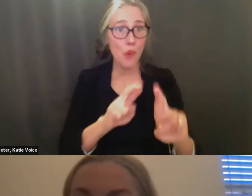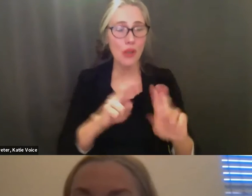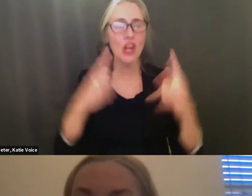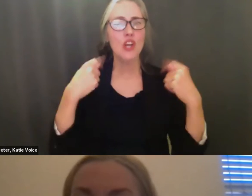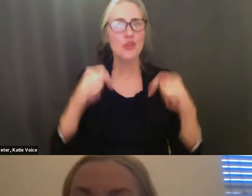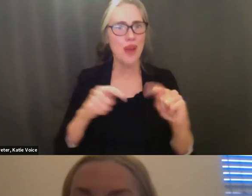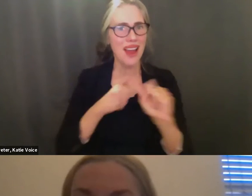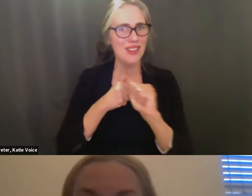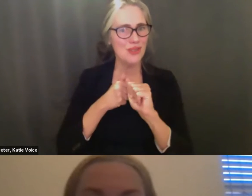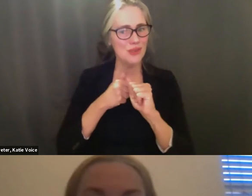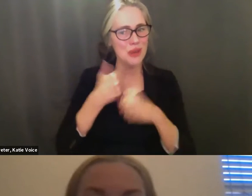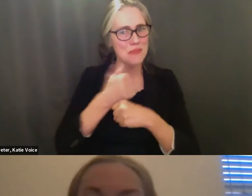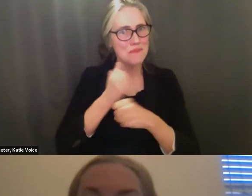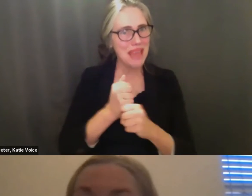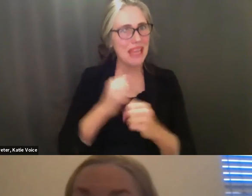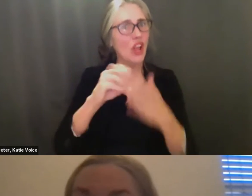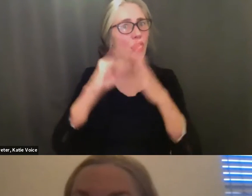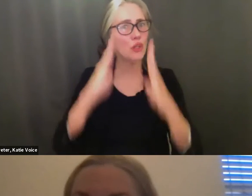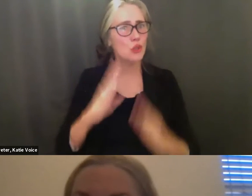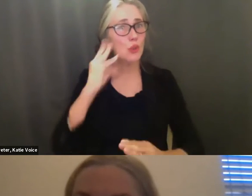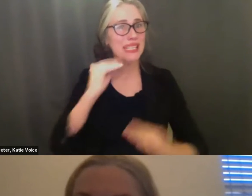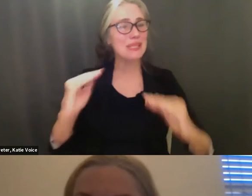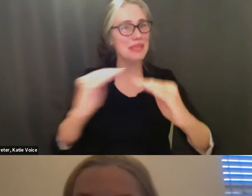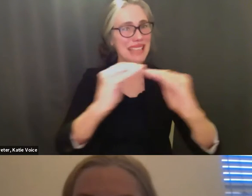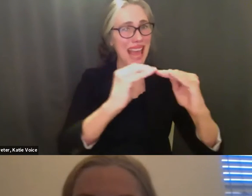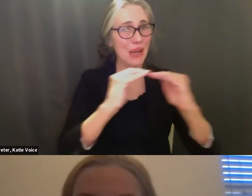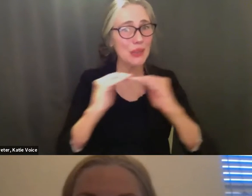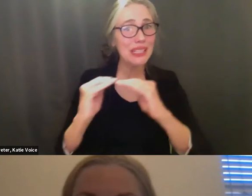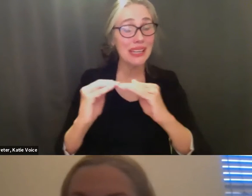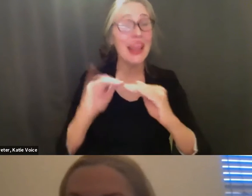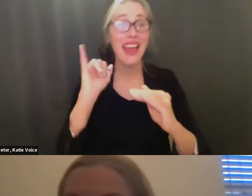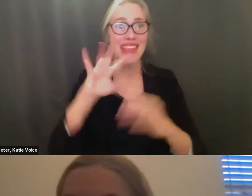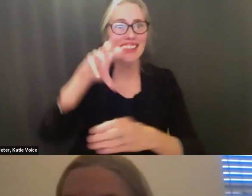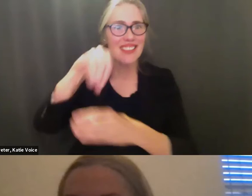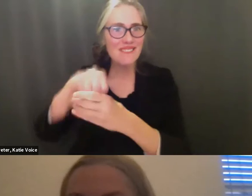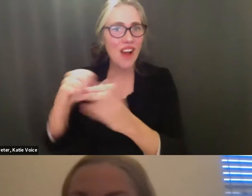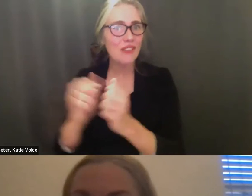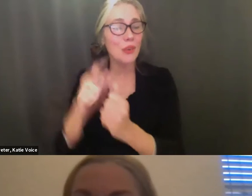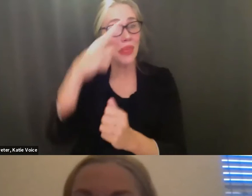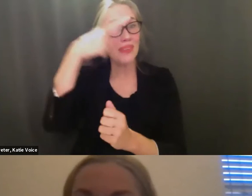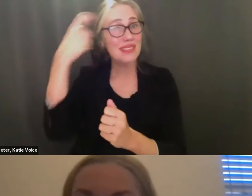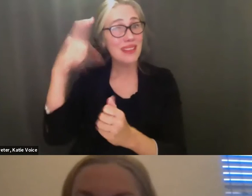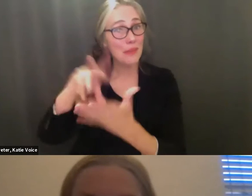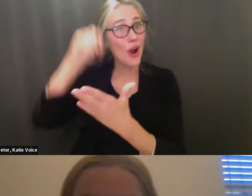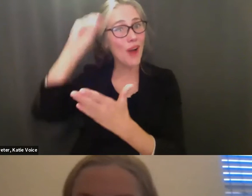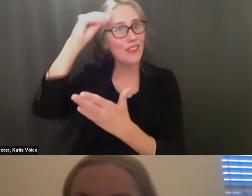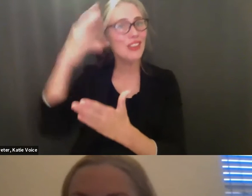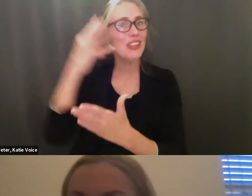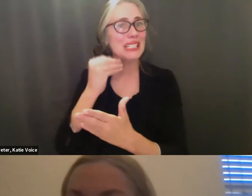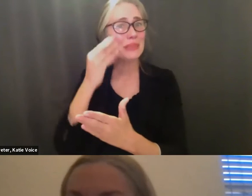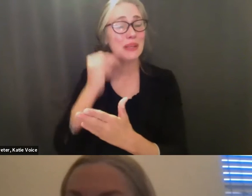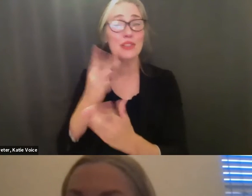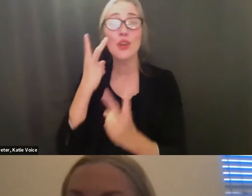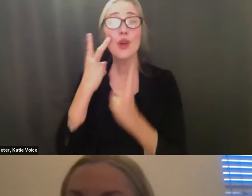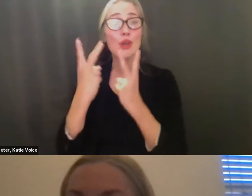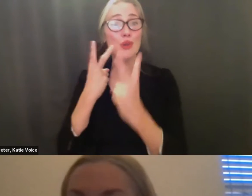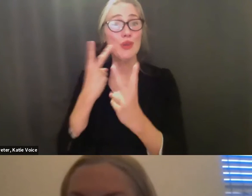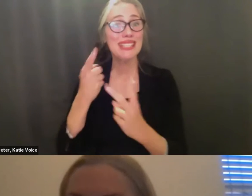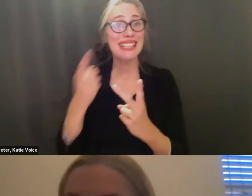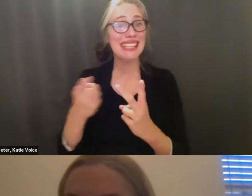guiar nuestro trabajo para la equidad de los estudiantes. Esa es una gran parte del aprendizaje de